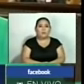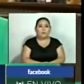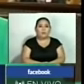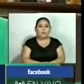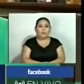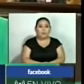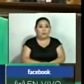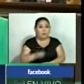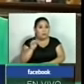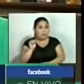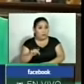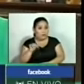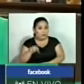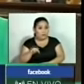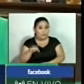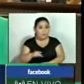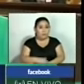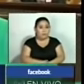unos niveles